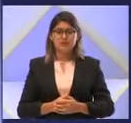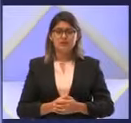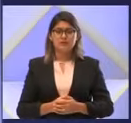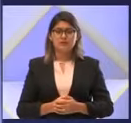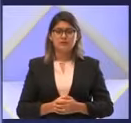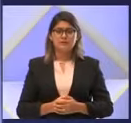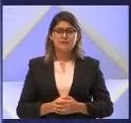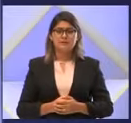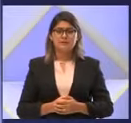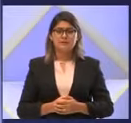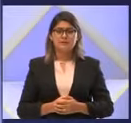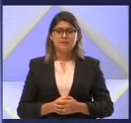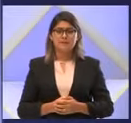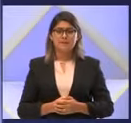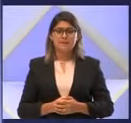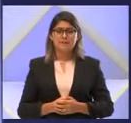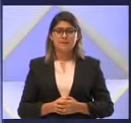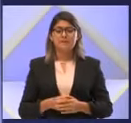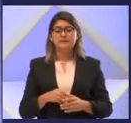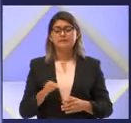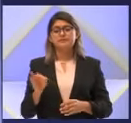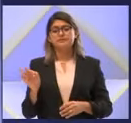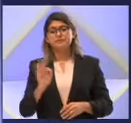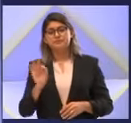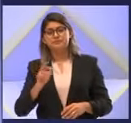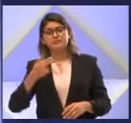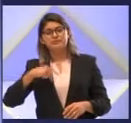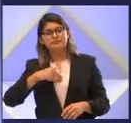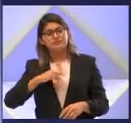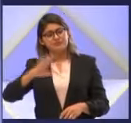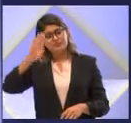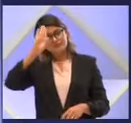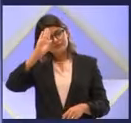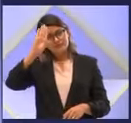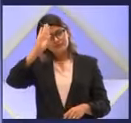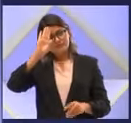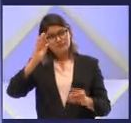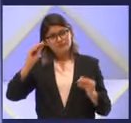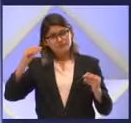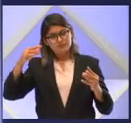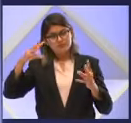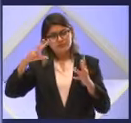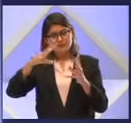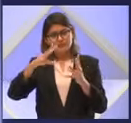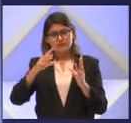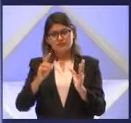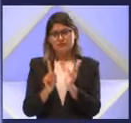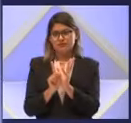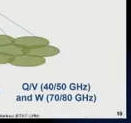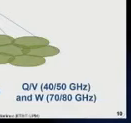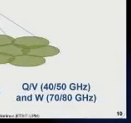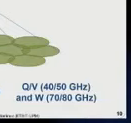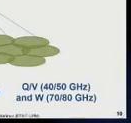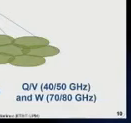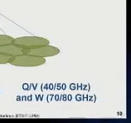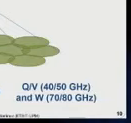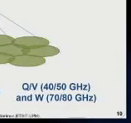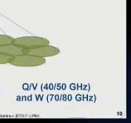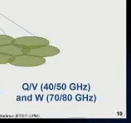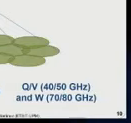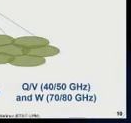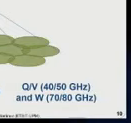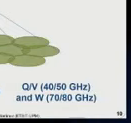bueno cuando cuando pensamos en la banda ancha pues bueno pues se habla de la banda k